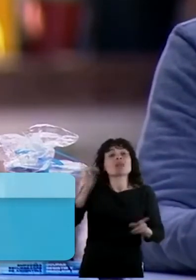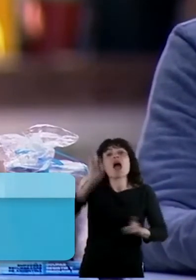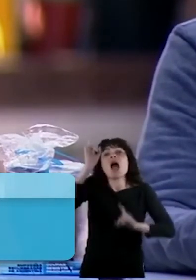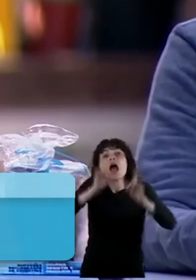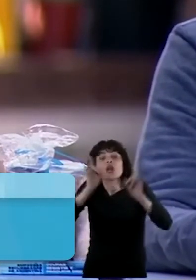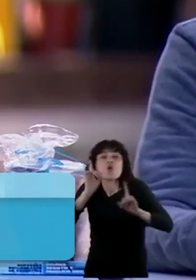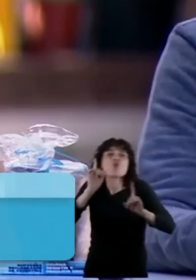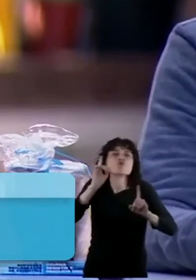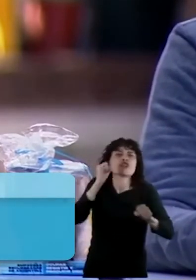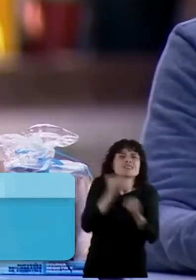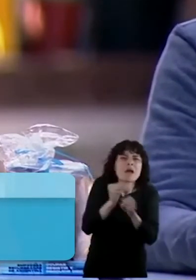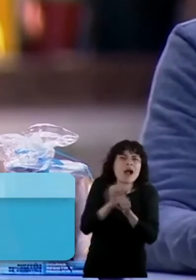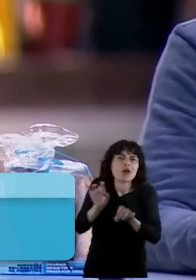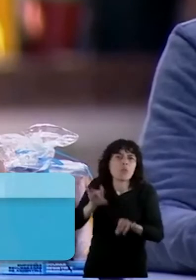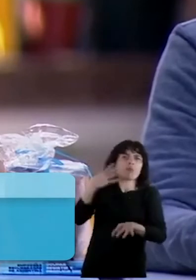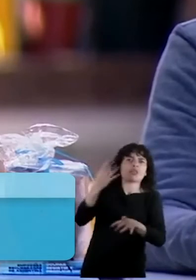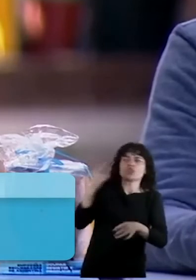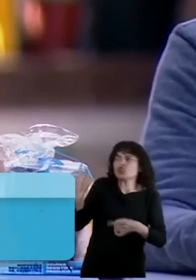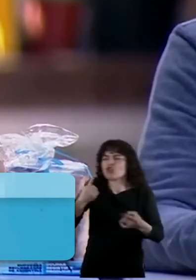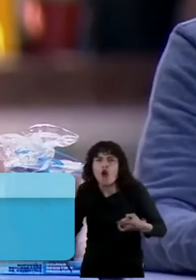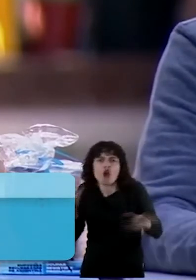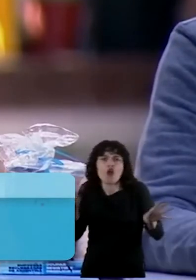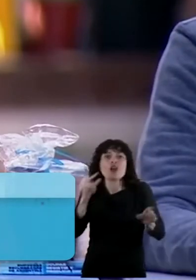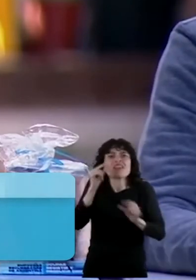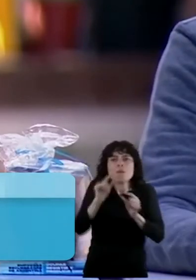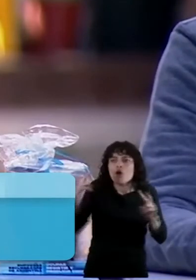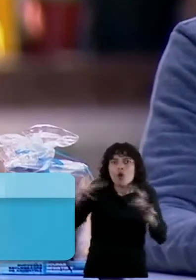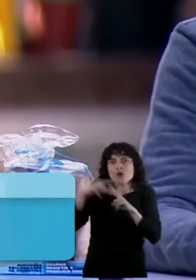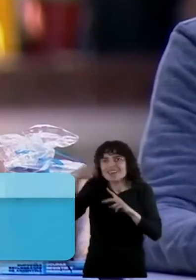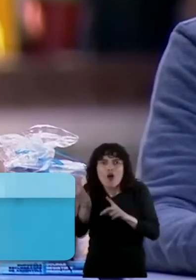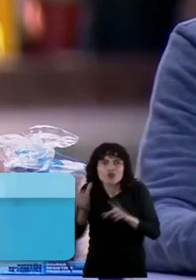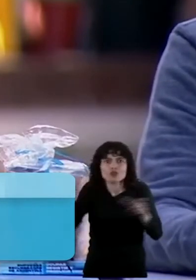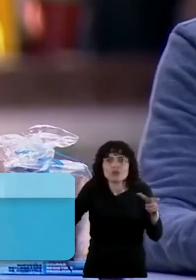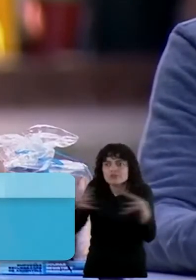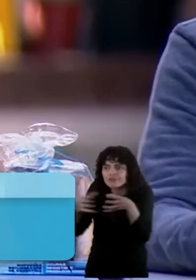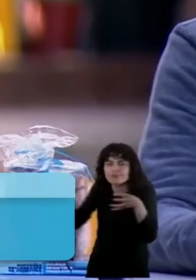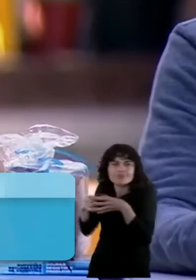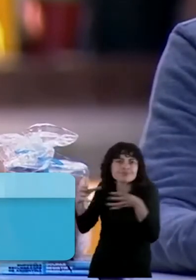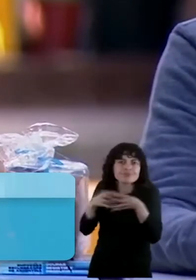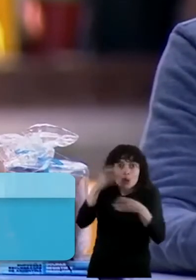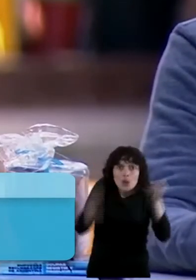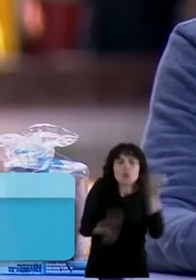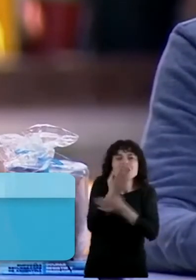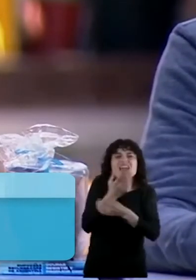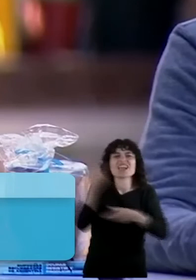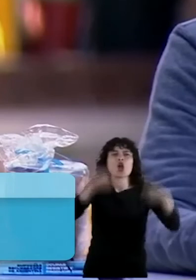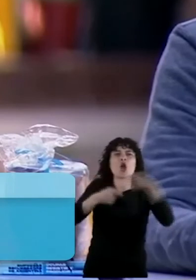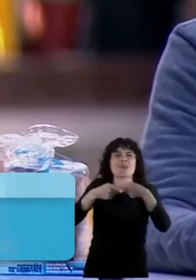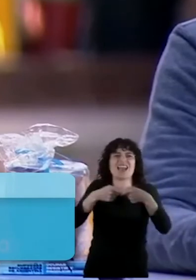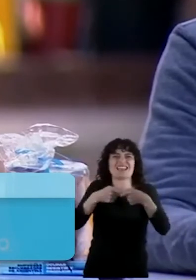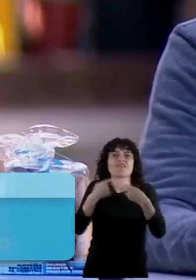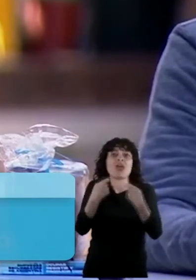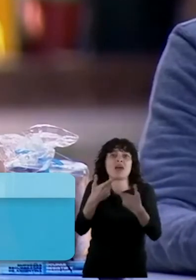quedando sin trabajo se juntaran, formaran cooperativas y siguieran trabajando.